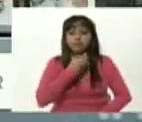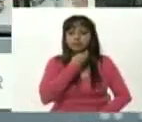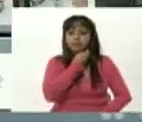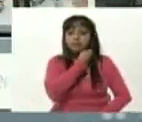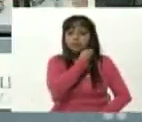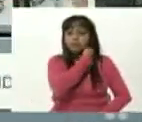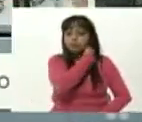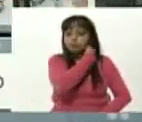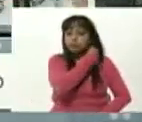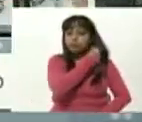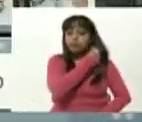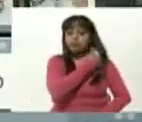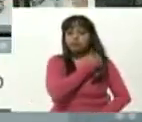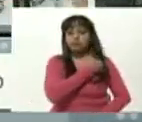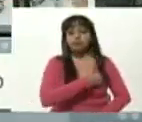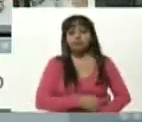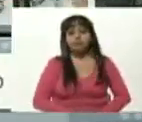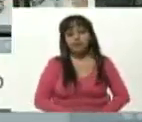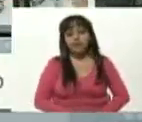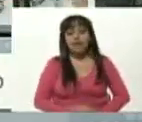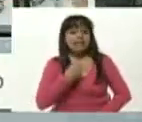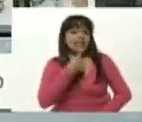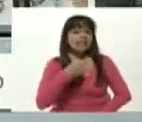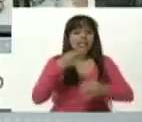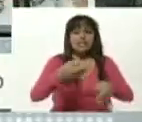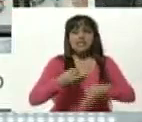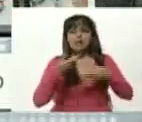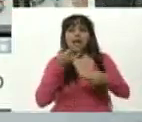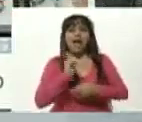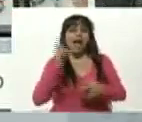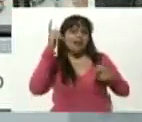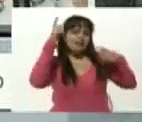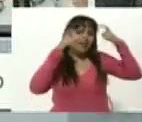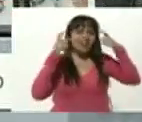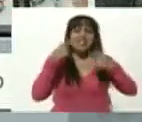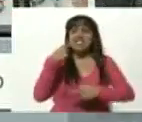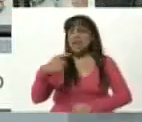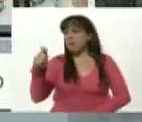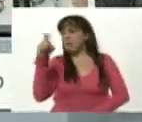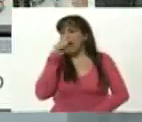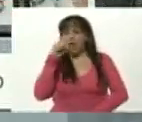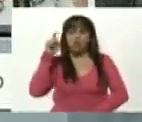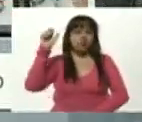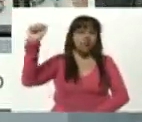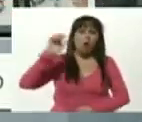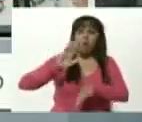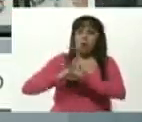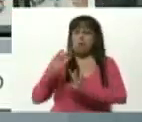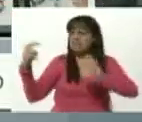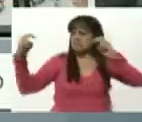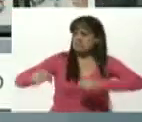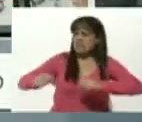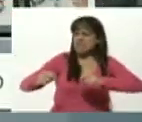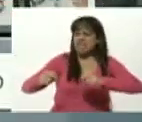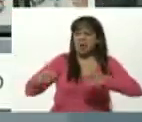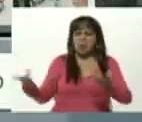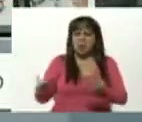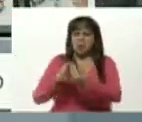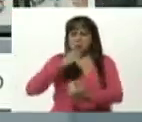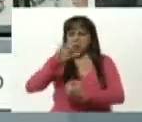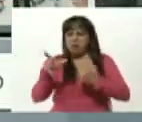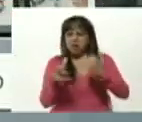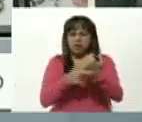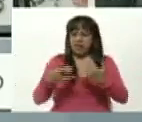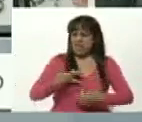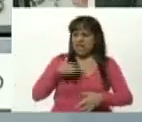que se la da de más chavista que Chávez. Y entonces dice, Maduro, ¿por qué se sienta con Guaidó a hablar? ¿Sabes